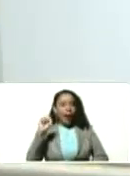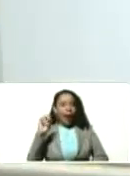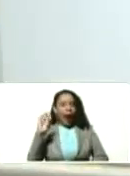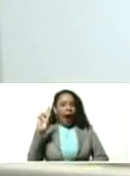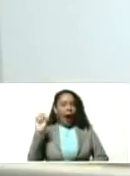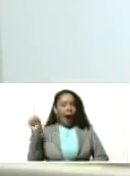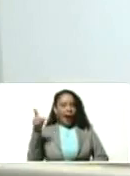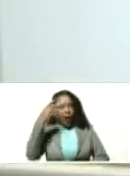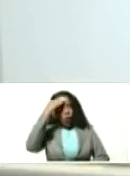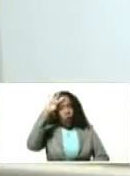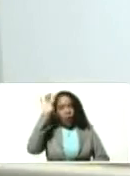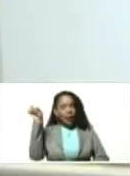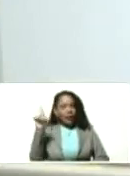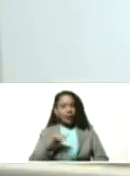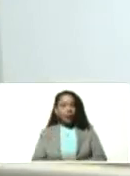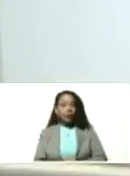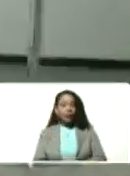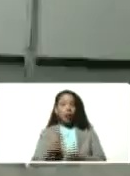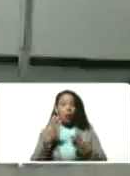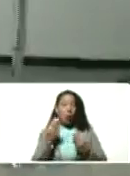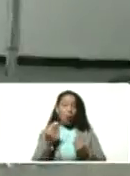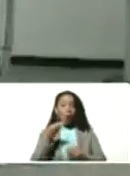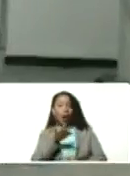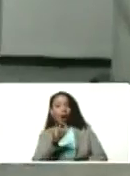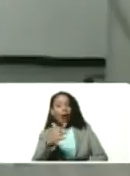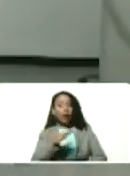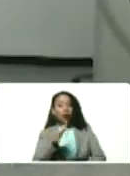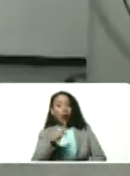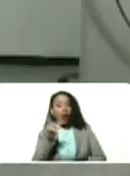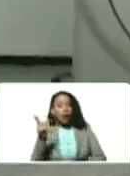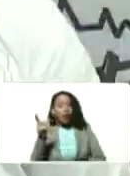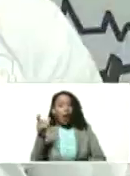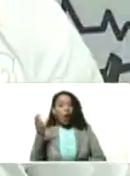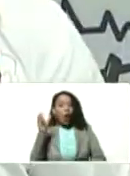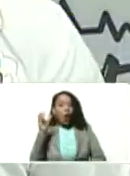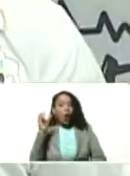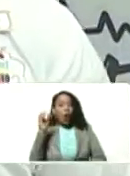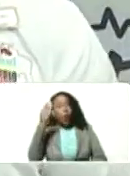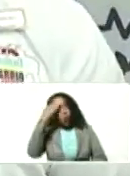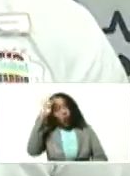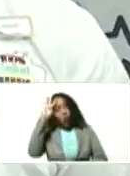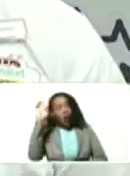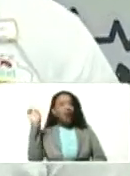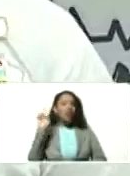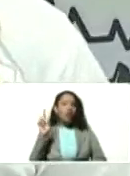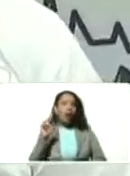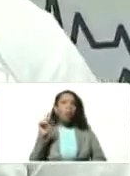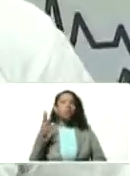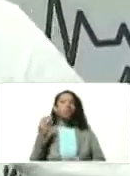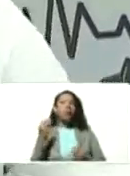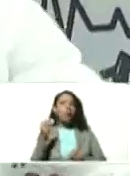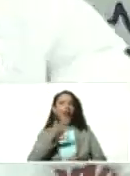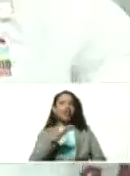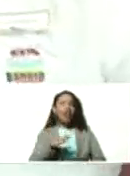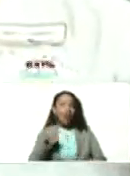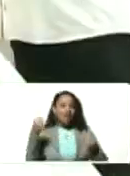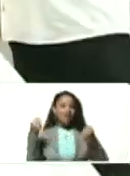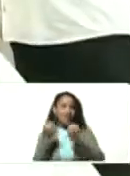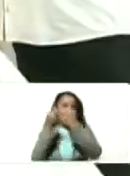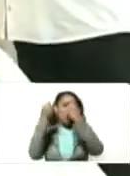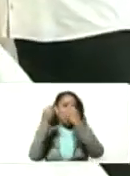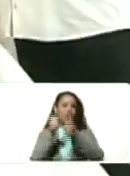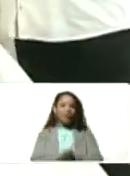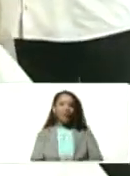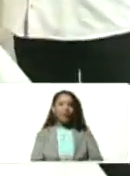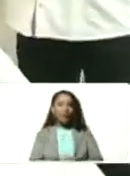Cuba. Así mismo. Somos muy parecidos, los orientales cubanos y los venezolanos. Bastante parecido, presidente. Bueno, chócala ahí, pues.